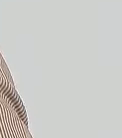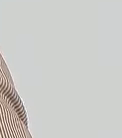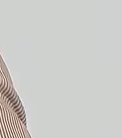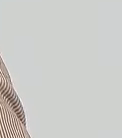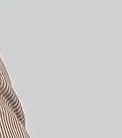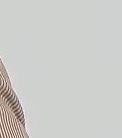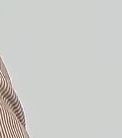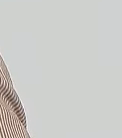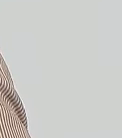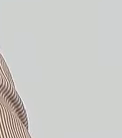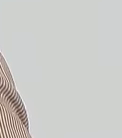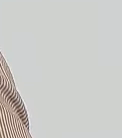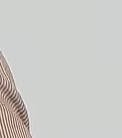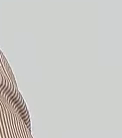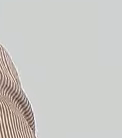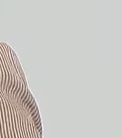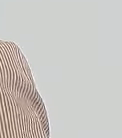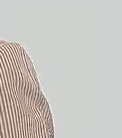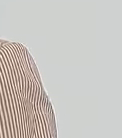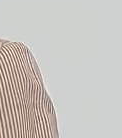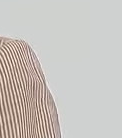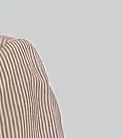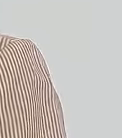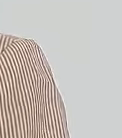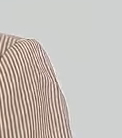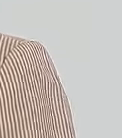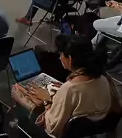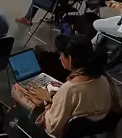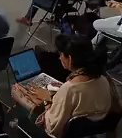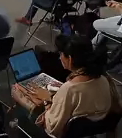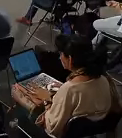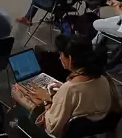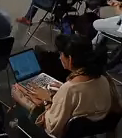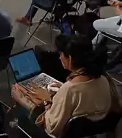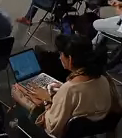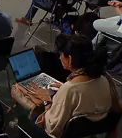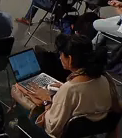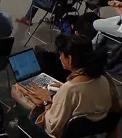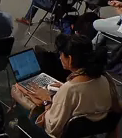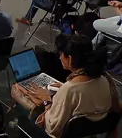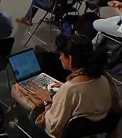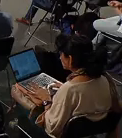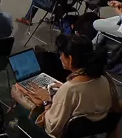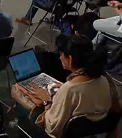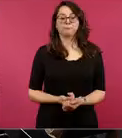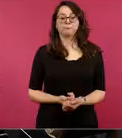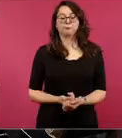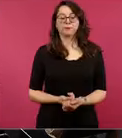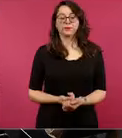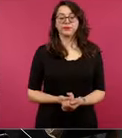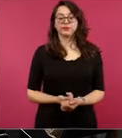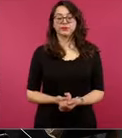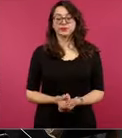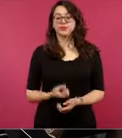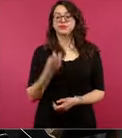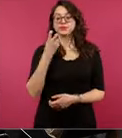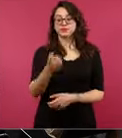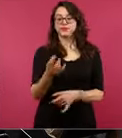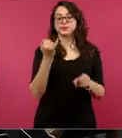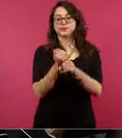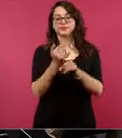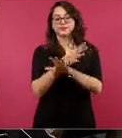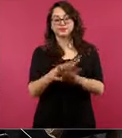confirmación ante un juez competente. Decirles entonces que ese es el reporte el día